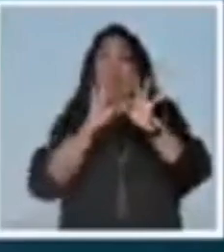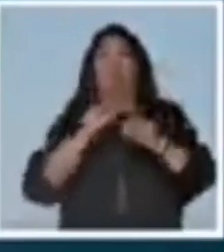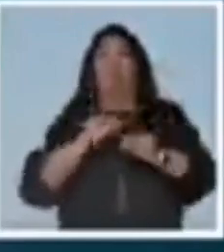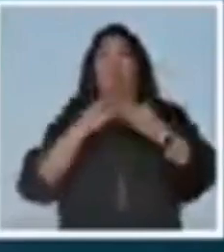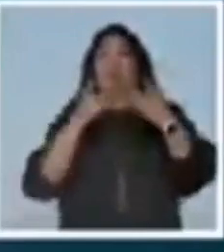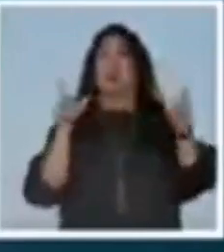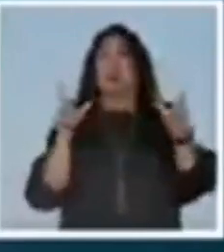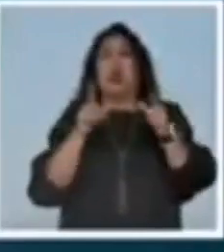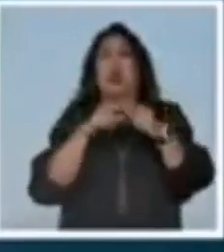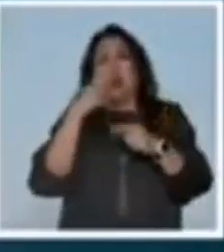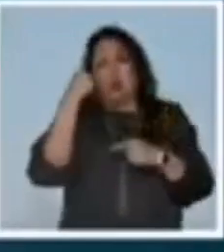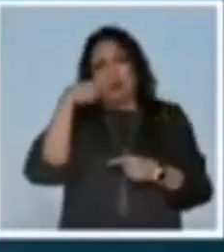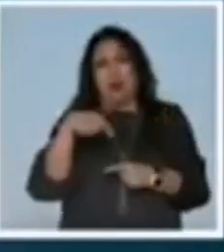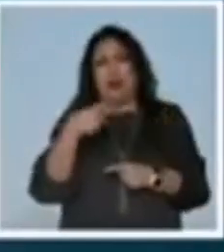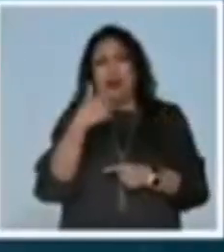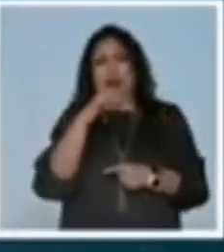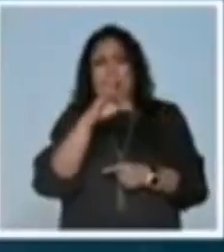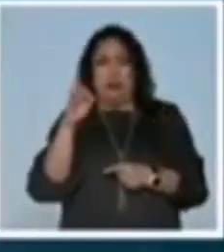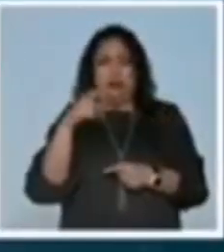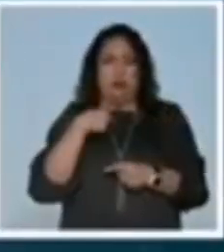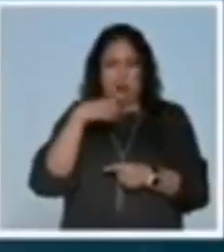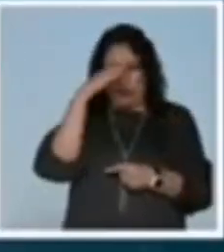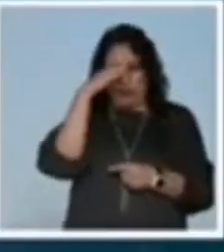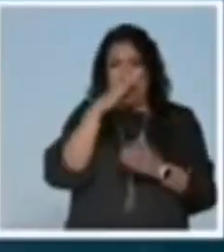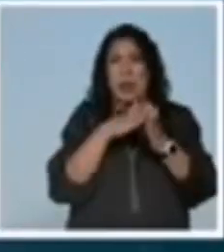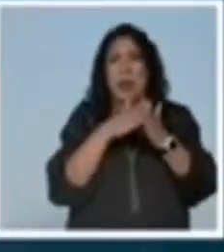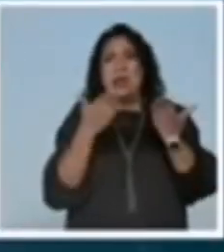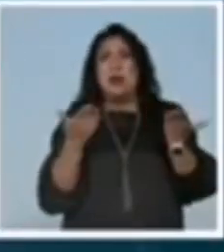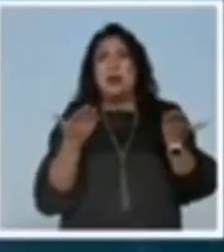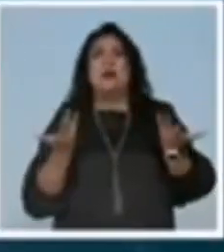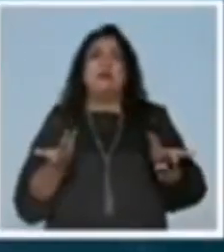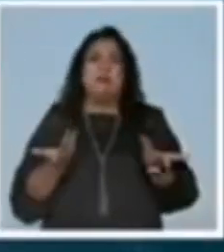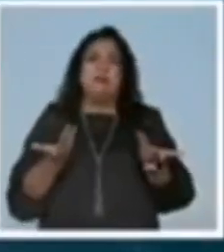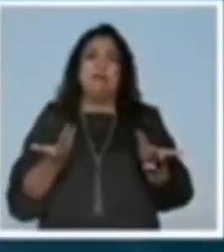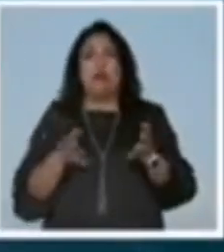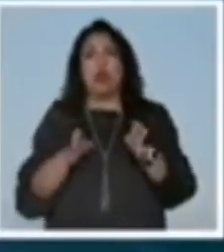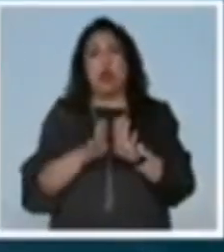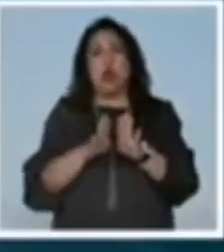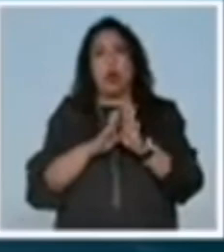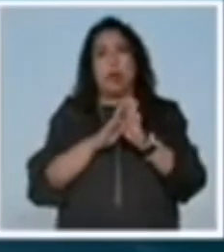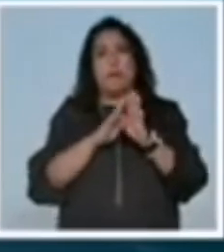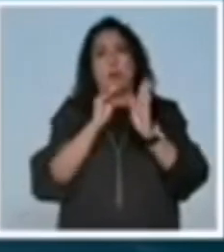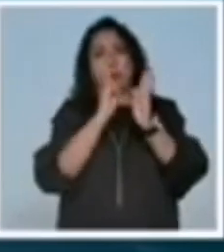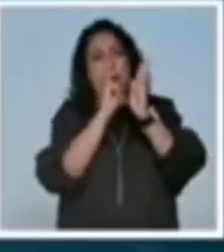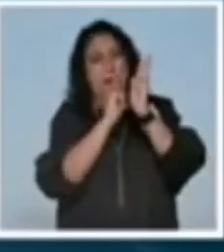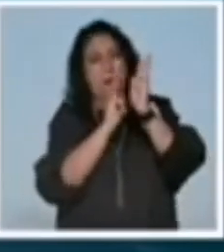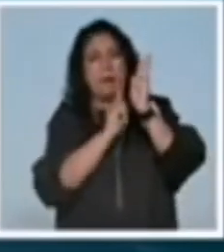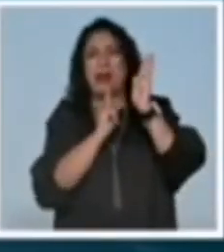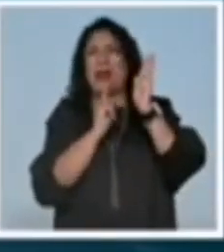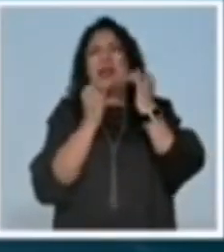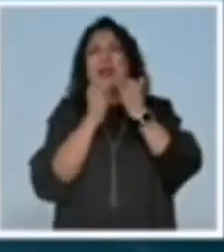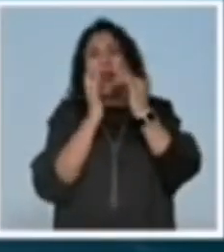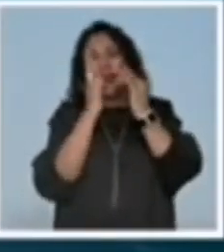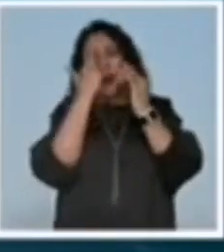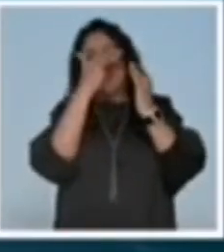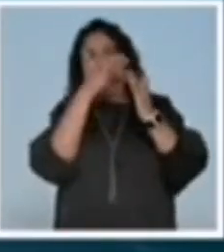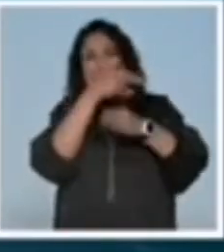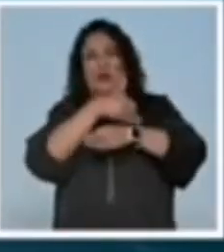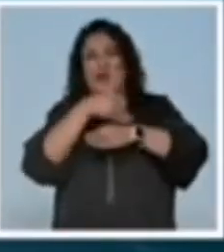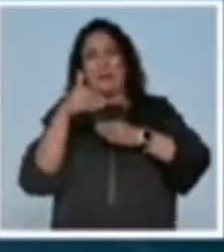Expresión en Corto para el GIF. Yo pienso que este libro es como un álbum de familia,